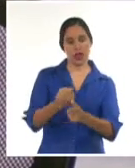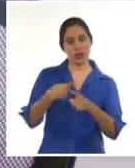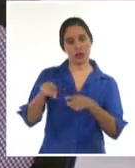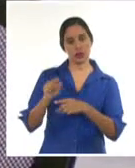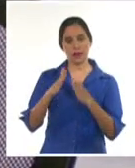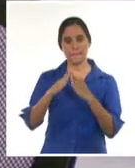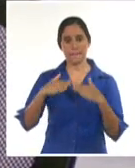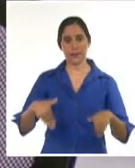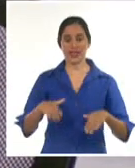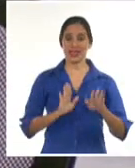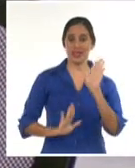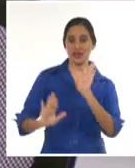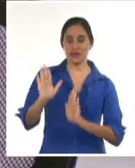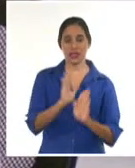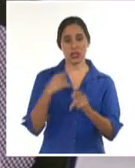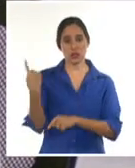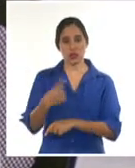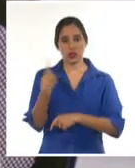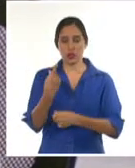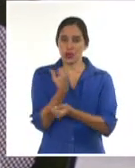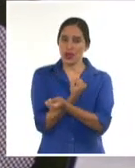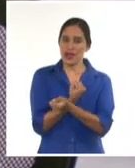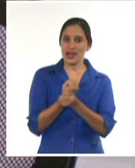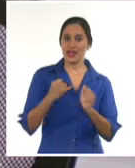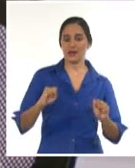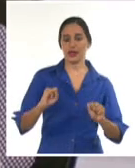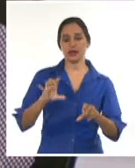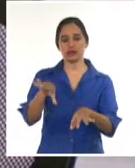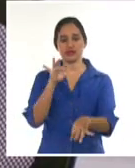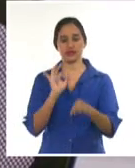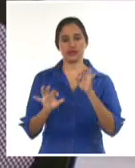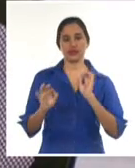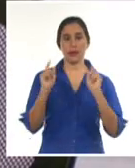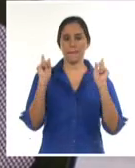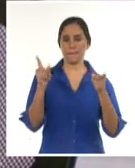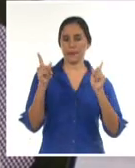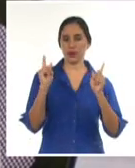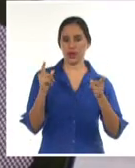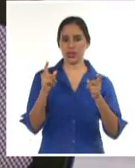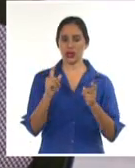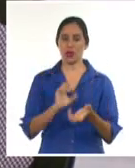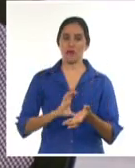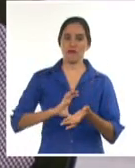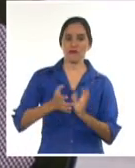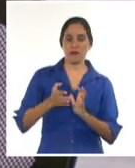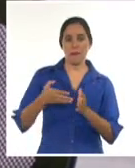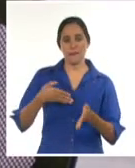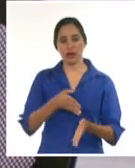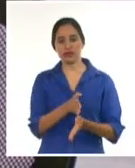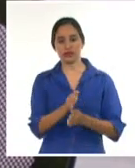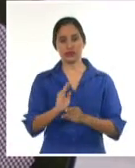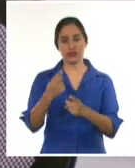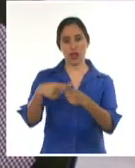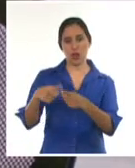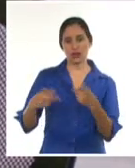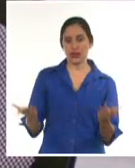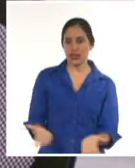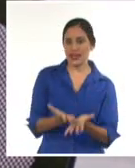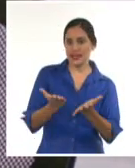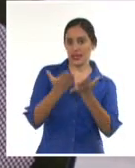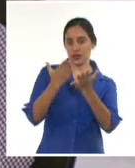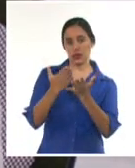derecho de cada pueblo a escoger libremente su modelo político y su propio camino hacia el desarrollo económico y